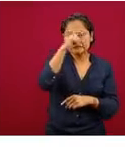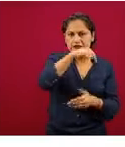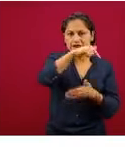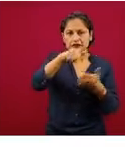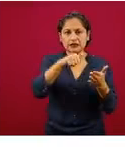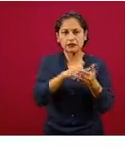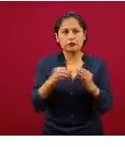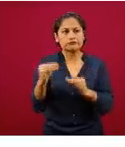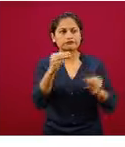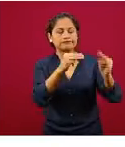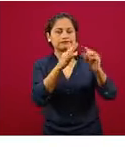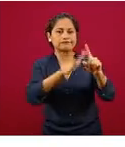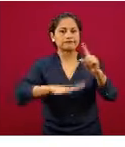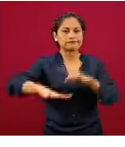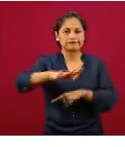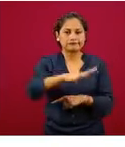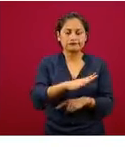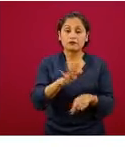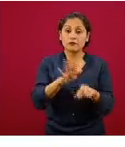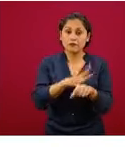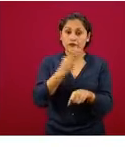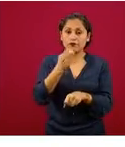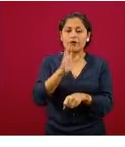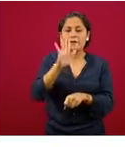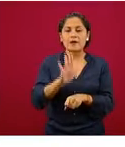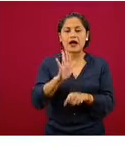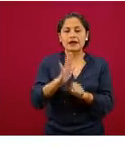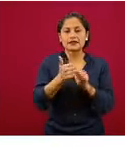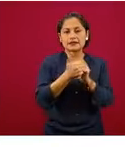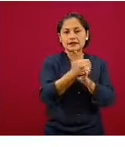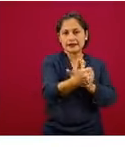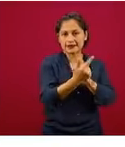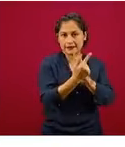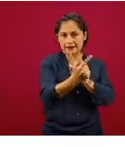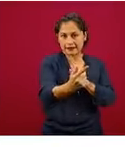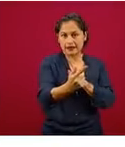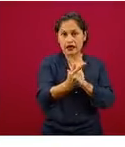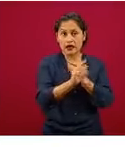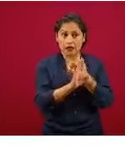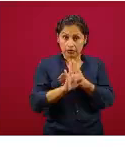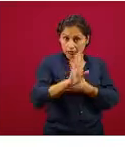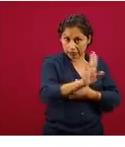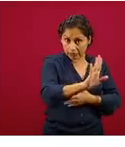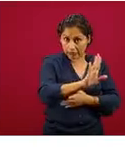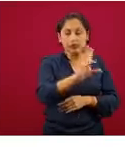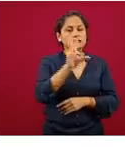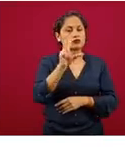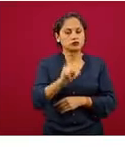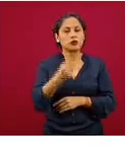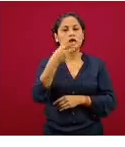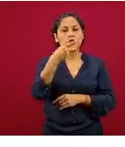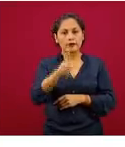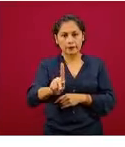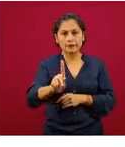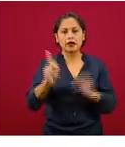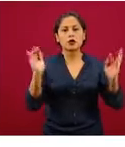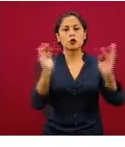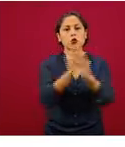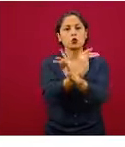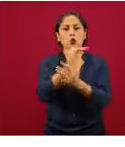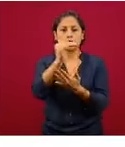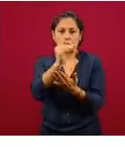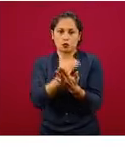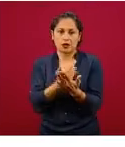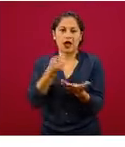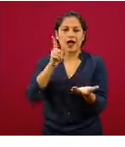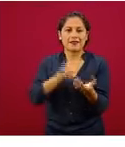da un efecto de un aislamiento relativo, es relativo porque no están completamente aislados, pero una menor movilidad